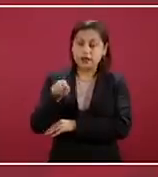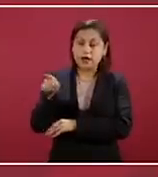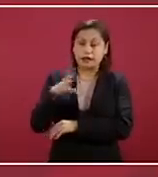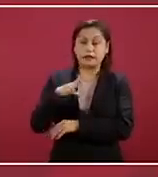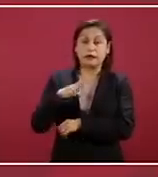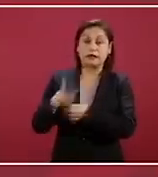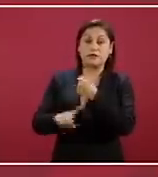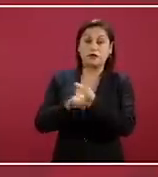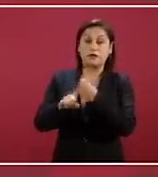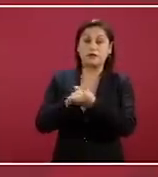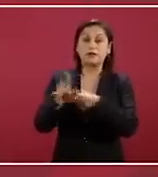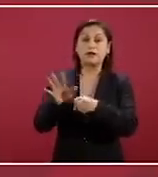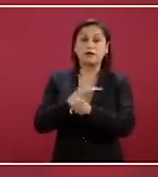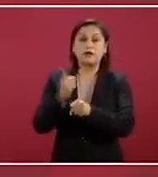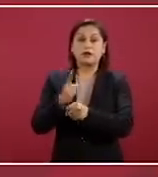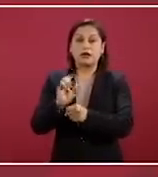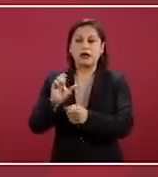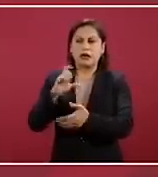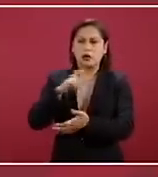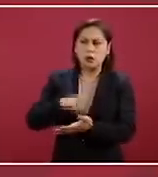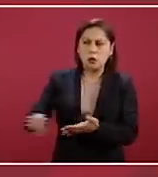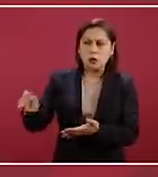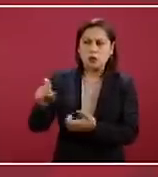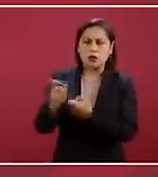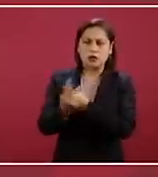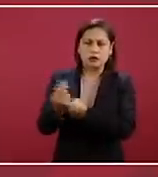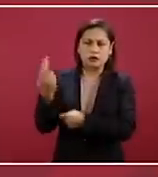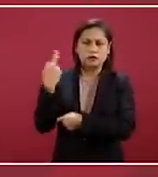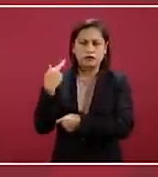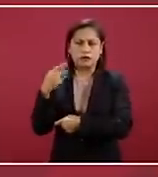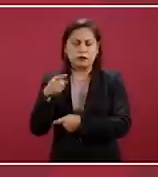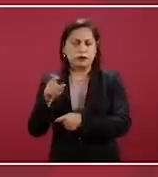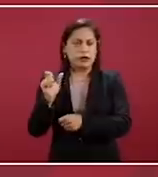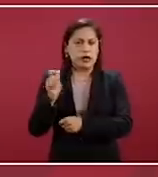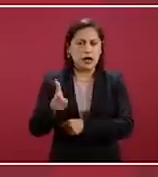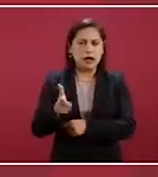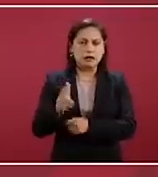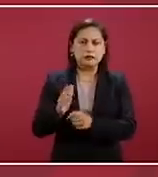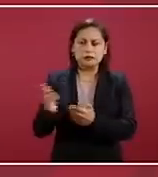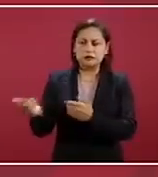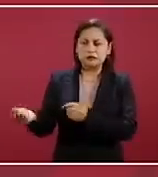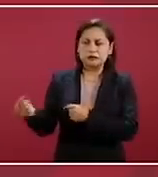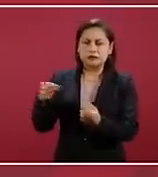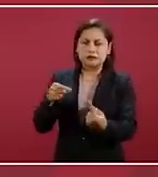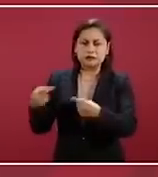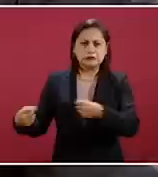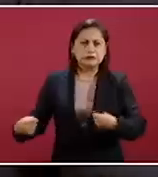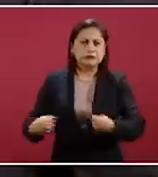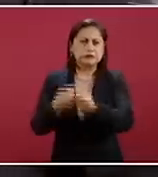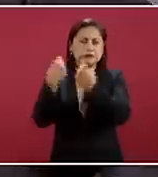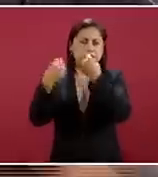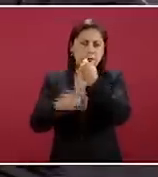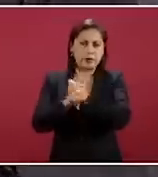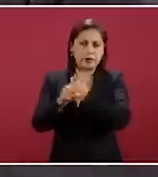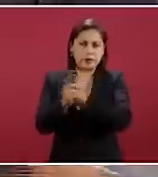hemos ofrecido de nuestra intermediación para que